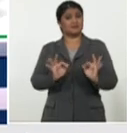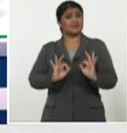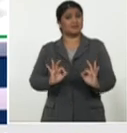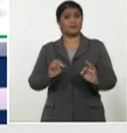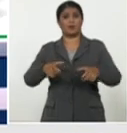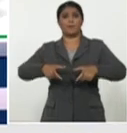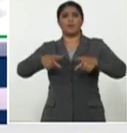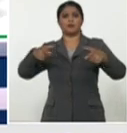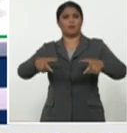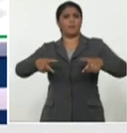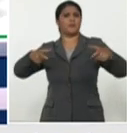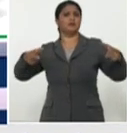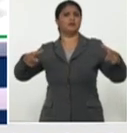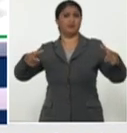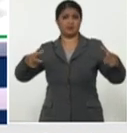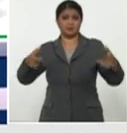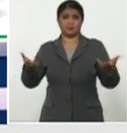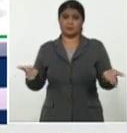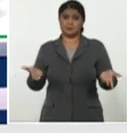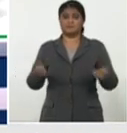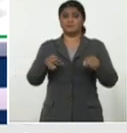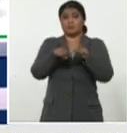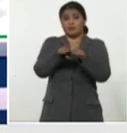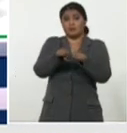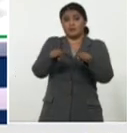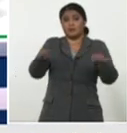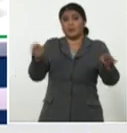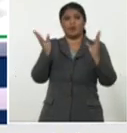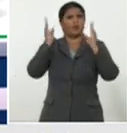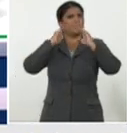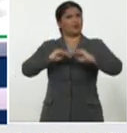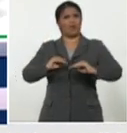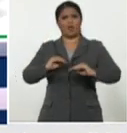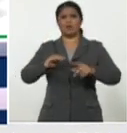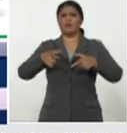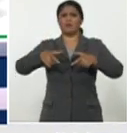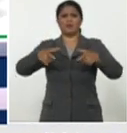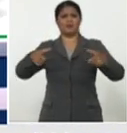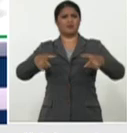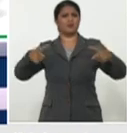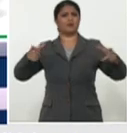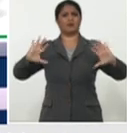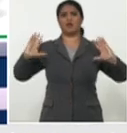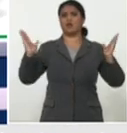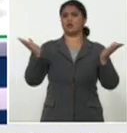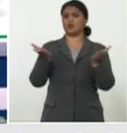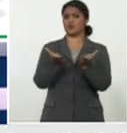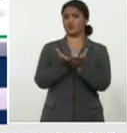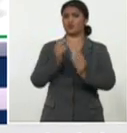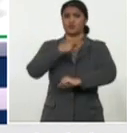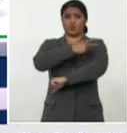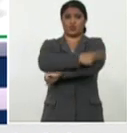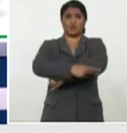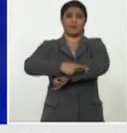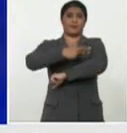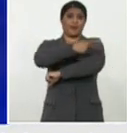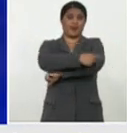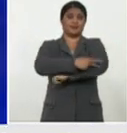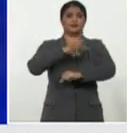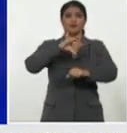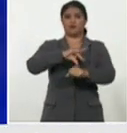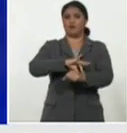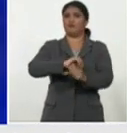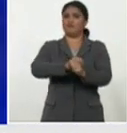contagios, de fallecidos en todas las naciones que reportan el virus SARS-CoV-2. Esta noticia incluso, doctor,